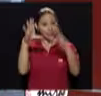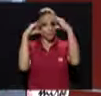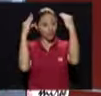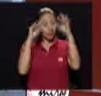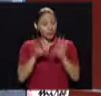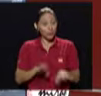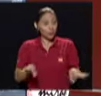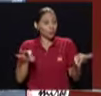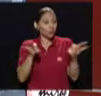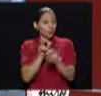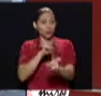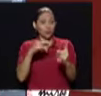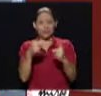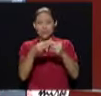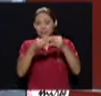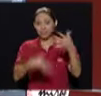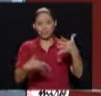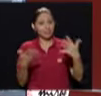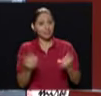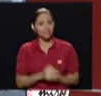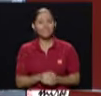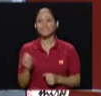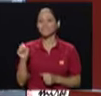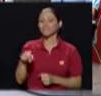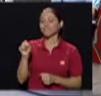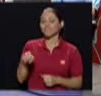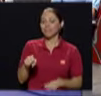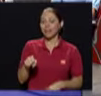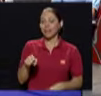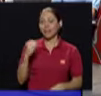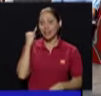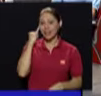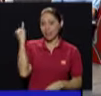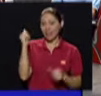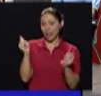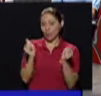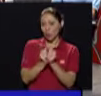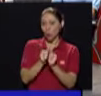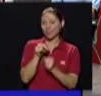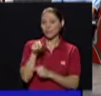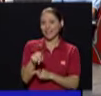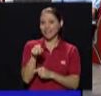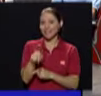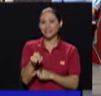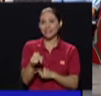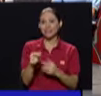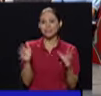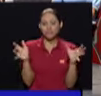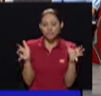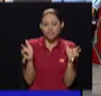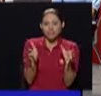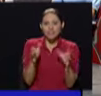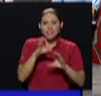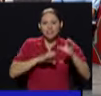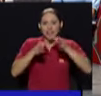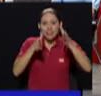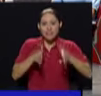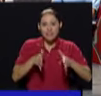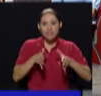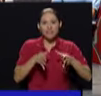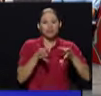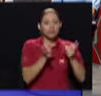Información relevante desde todo punto de vista. Sí, por supuesto. Y la idea con esta integración de científicos y de